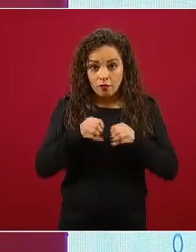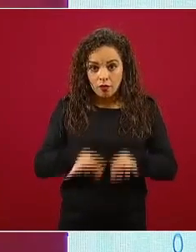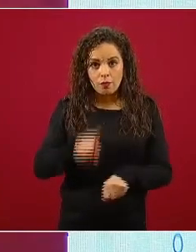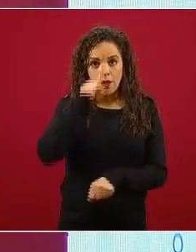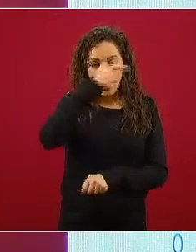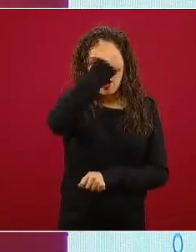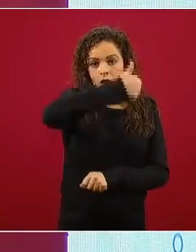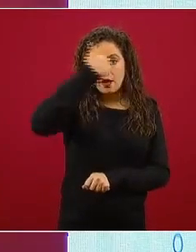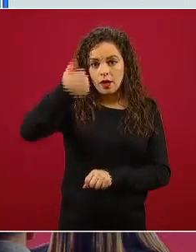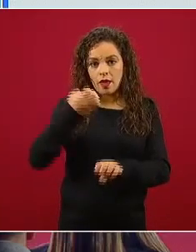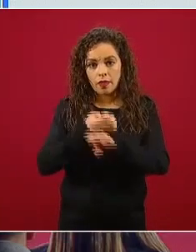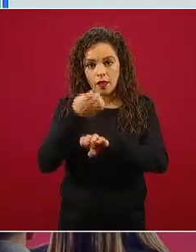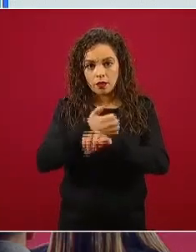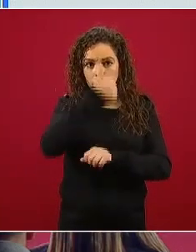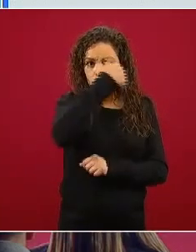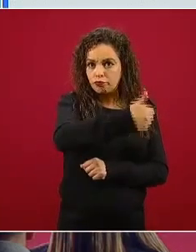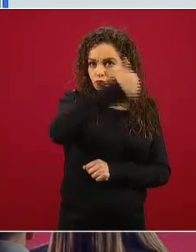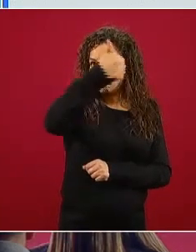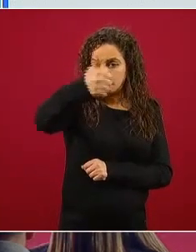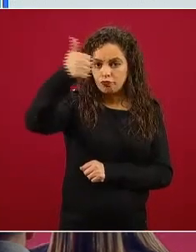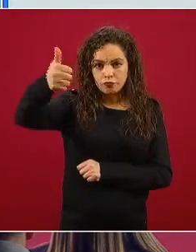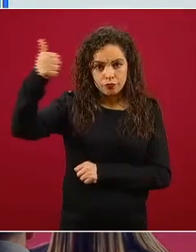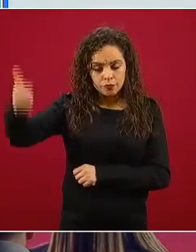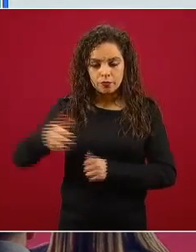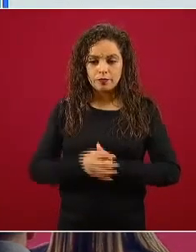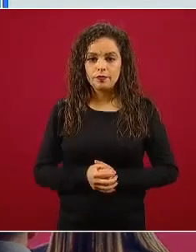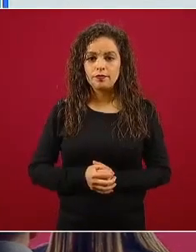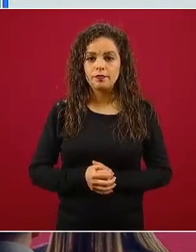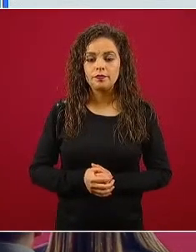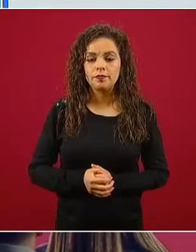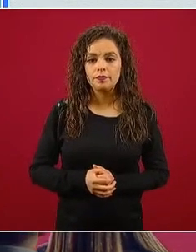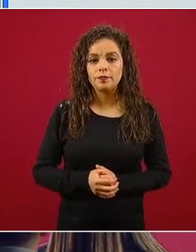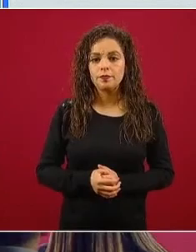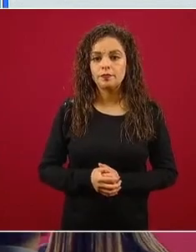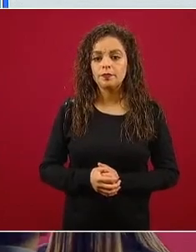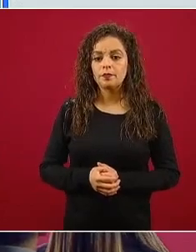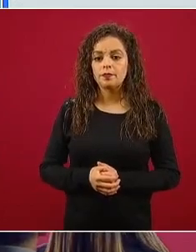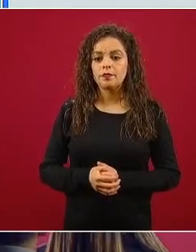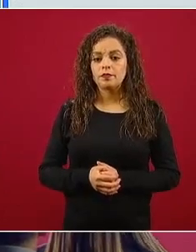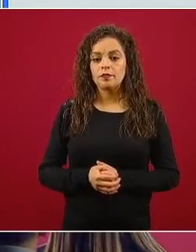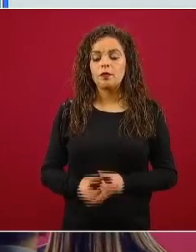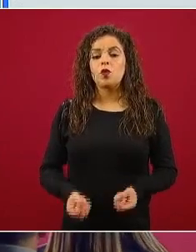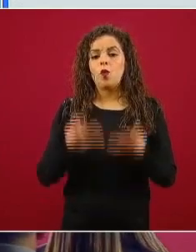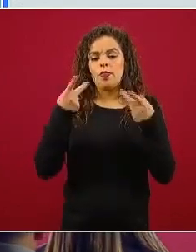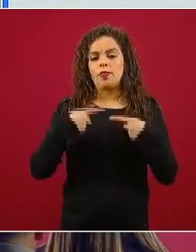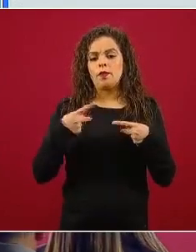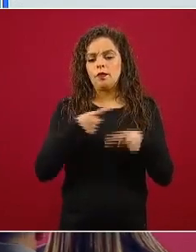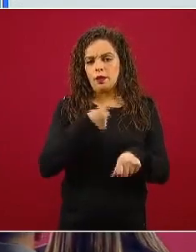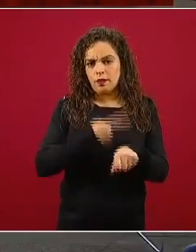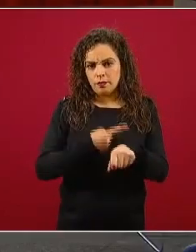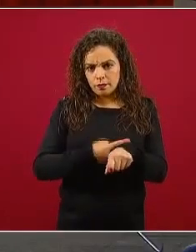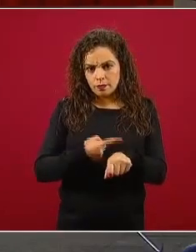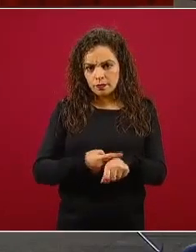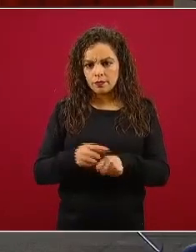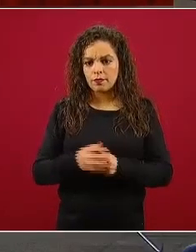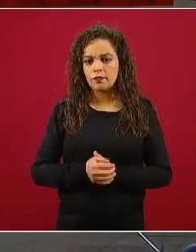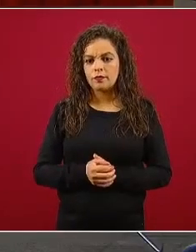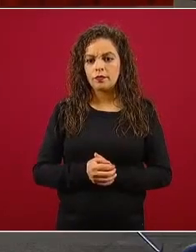la información, tanto de casos como de hospitalizaciones, como de las muy lamentables